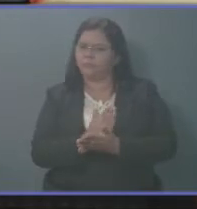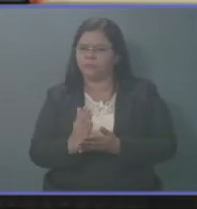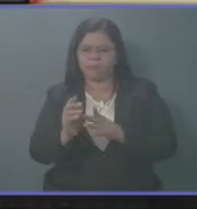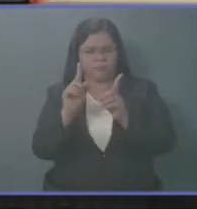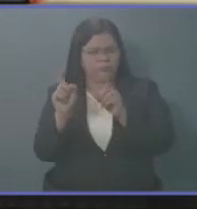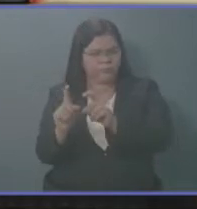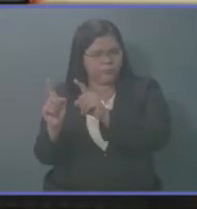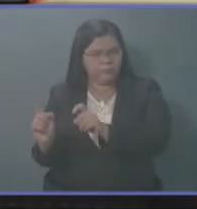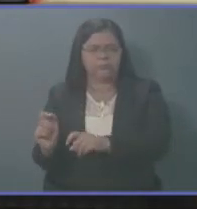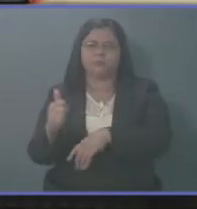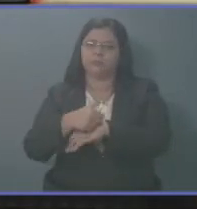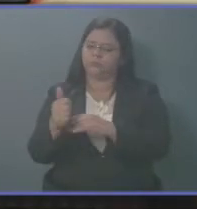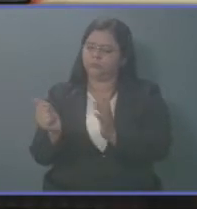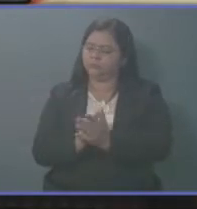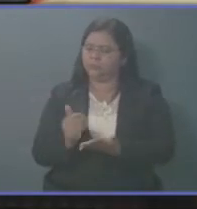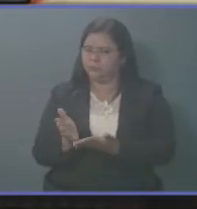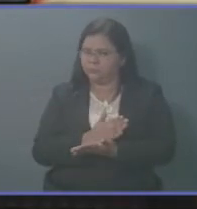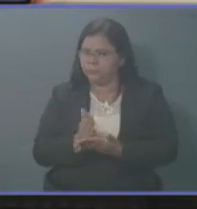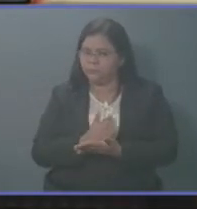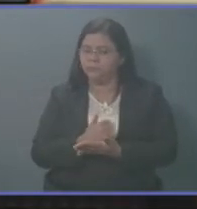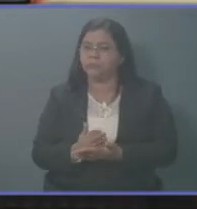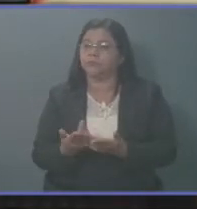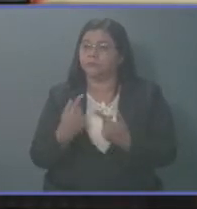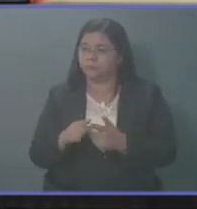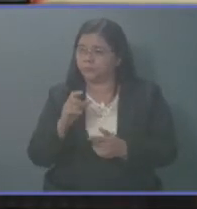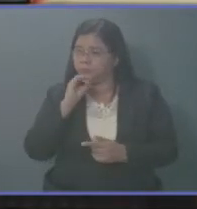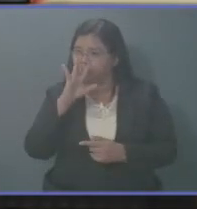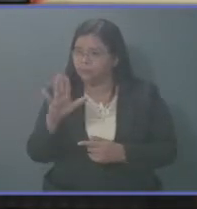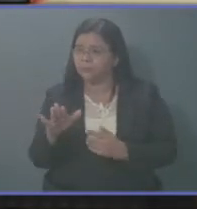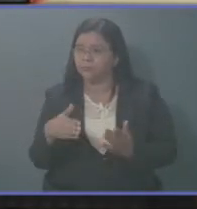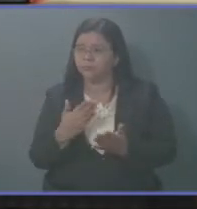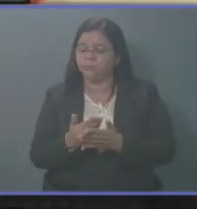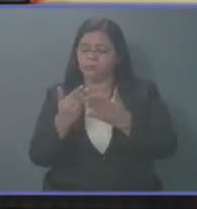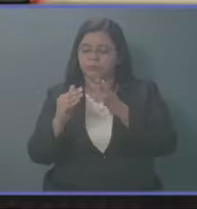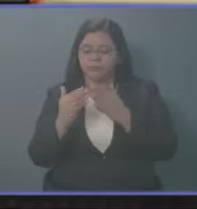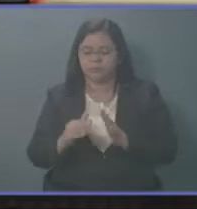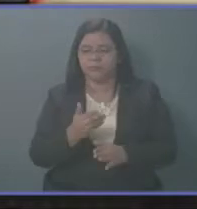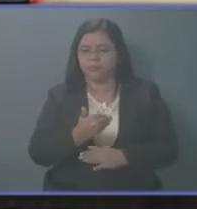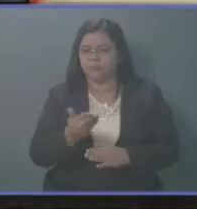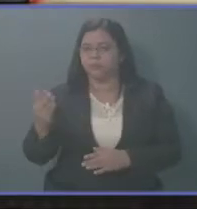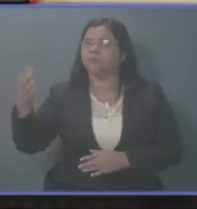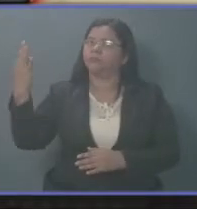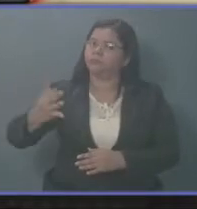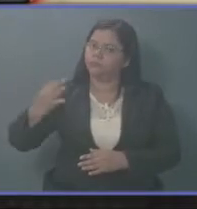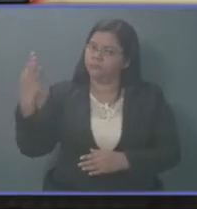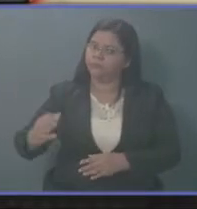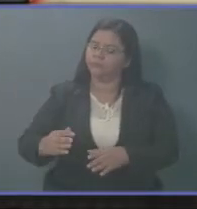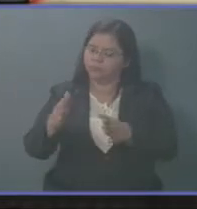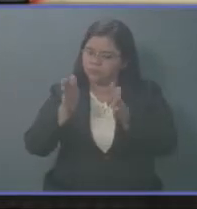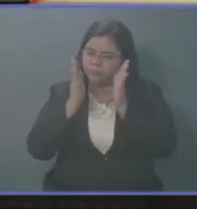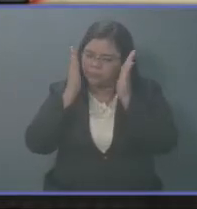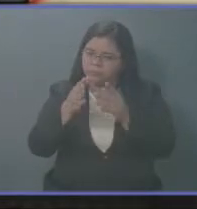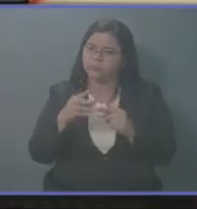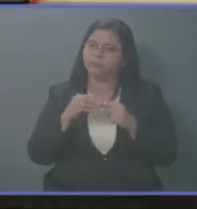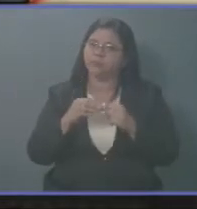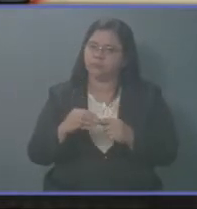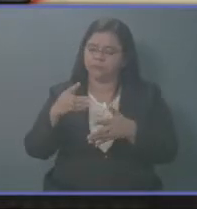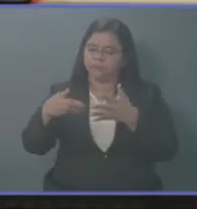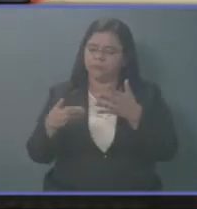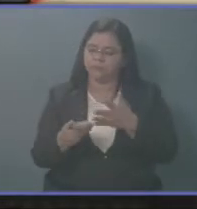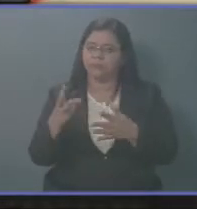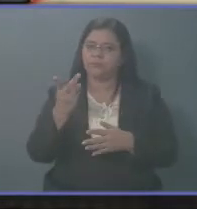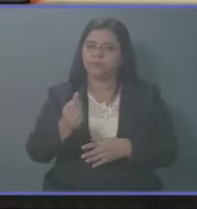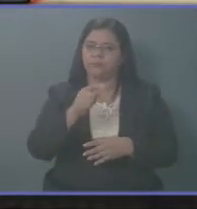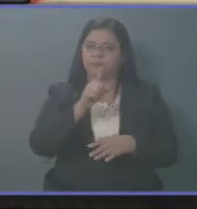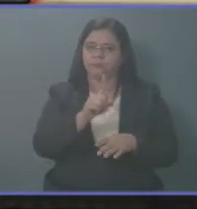Honorable Asamblea Legislativa, señalando al respecto una serie de consideraciones que requiere de una especial atención en el decreto legislativo